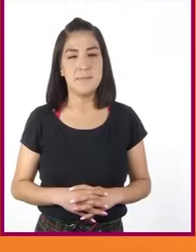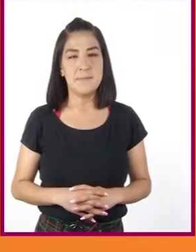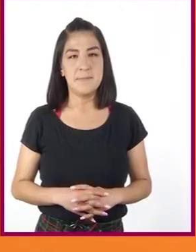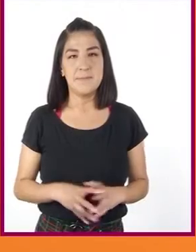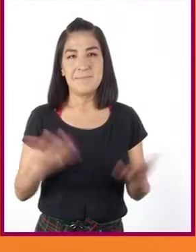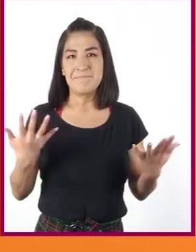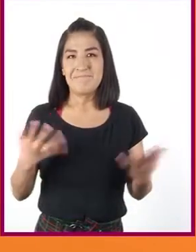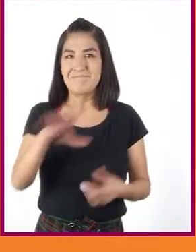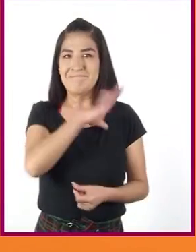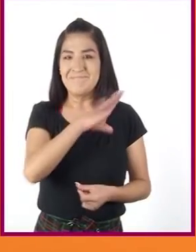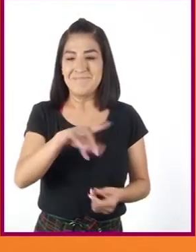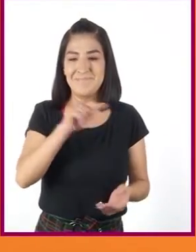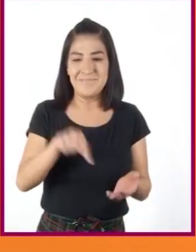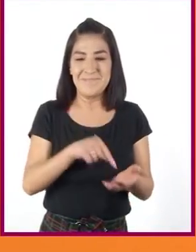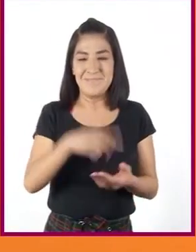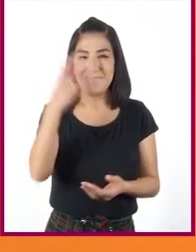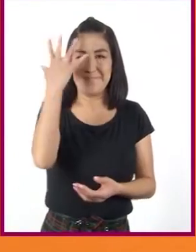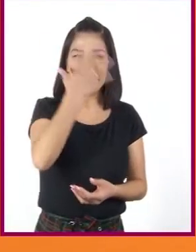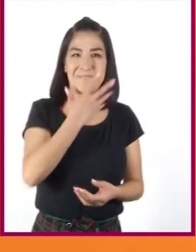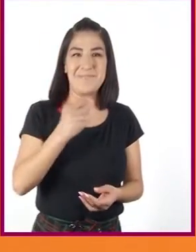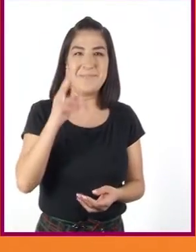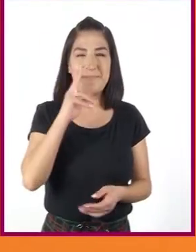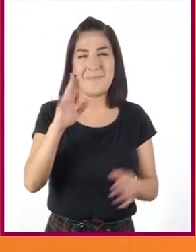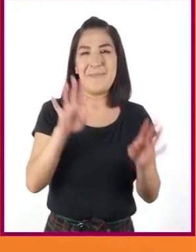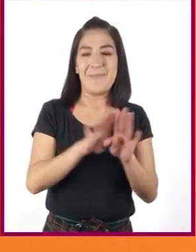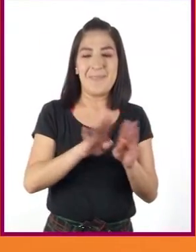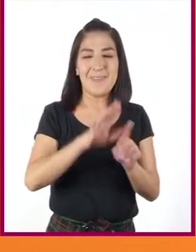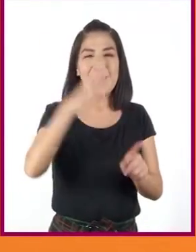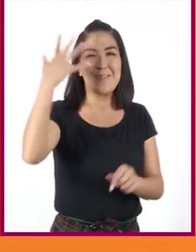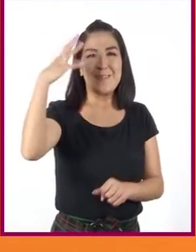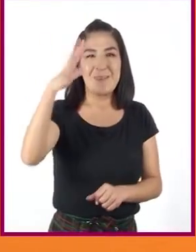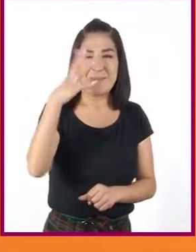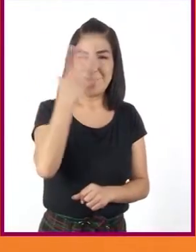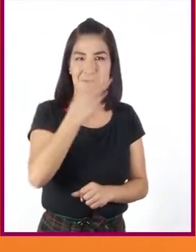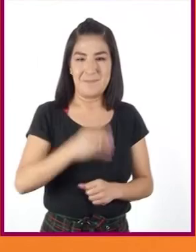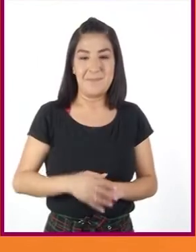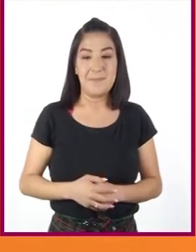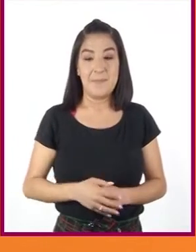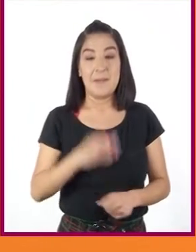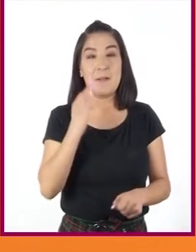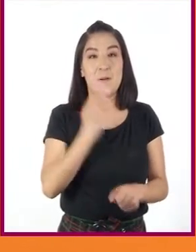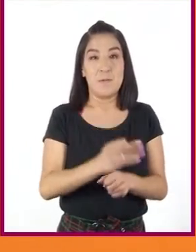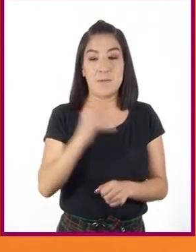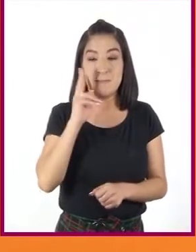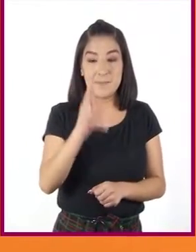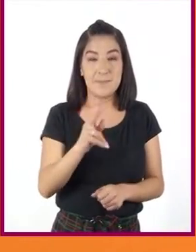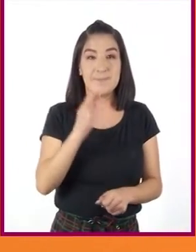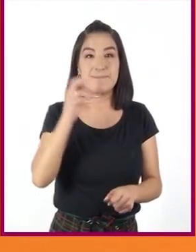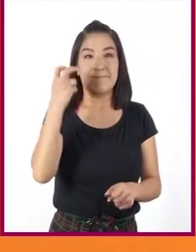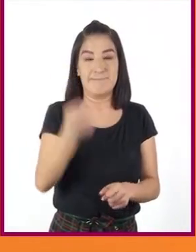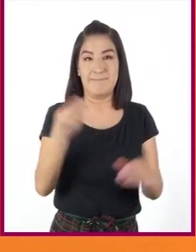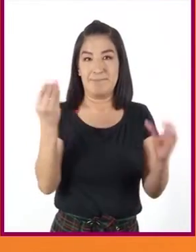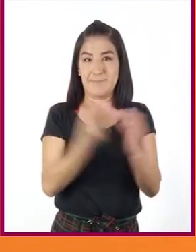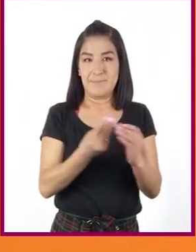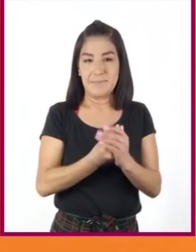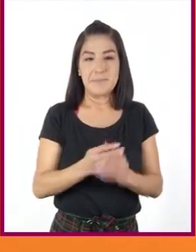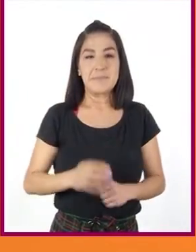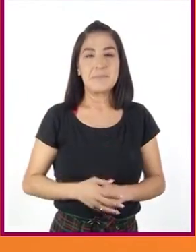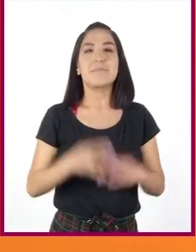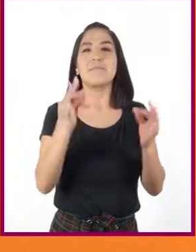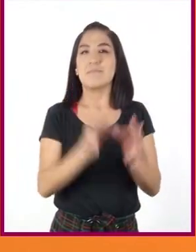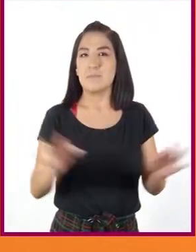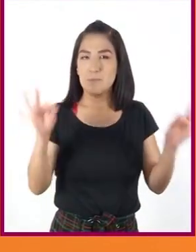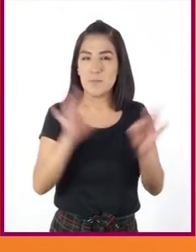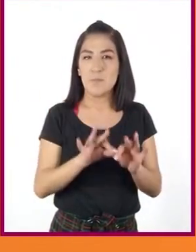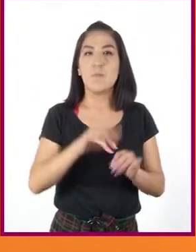Increíbles sus paisajes, ¿no? Se ve todo soleado. Pero ahora, con lo que hemos visto en esta sesión, es importante